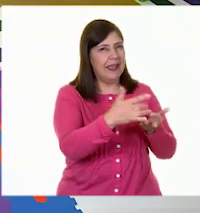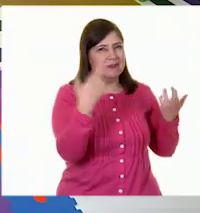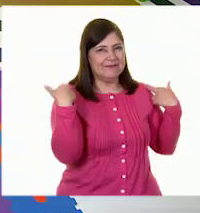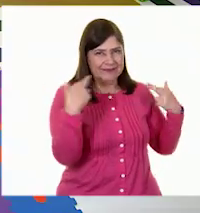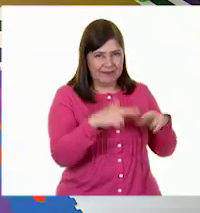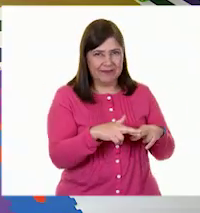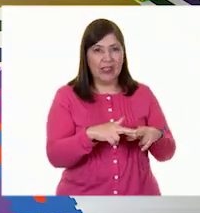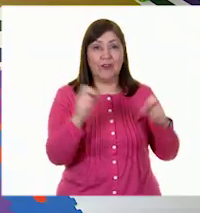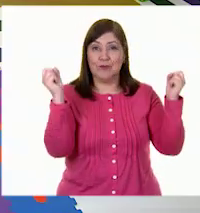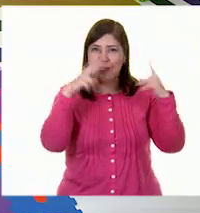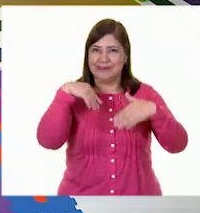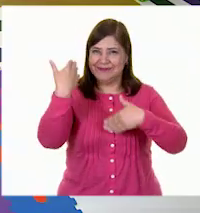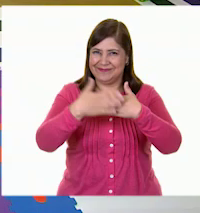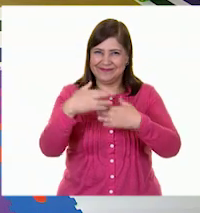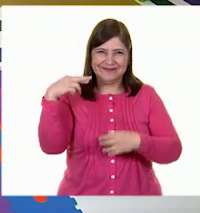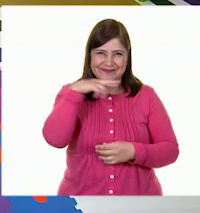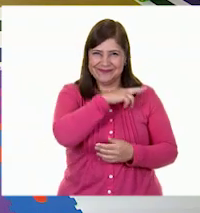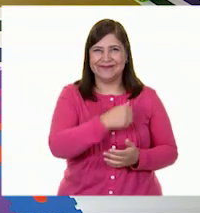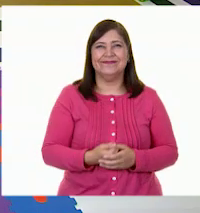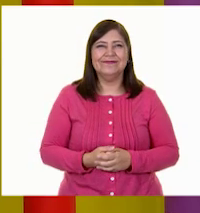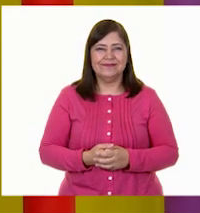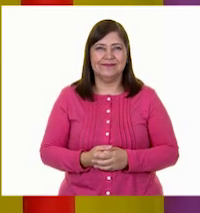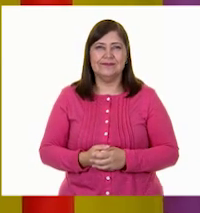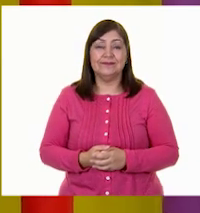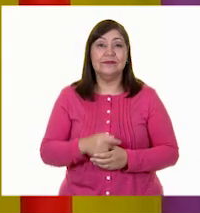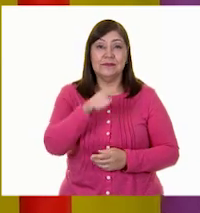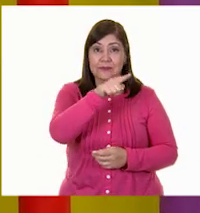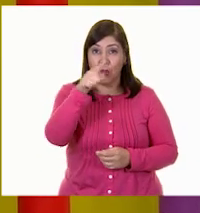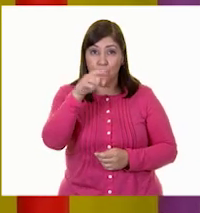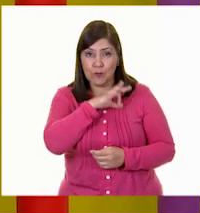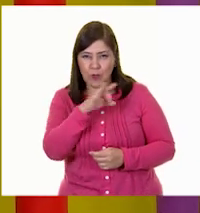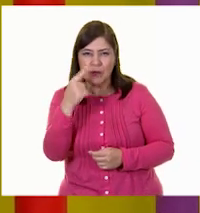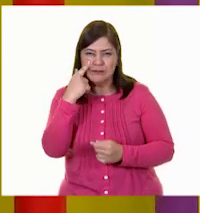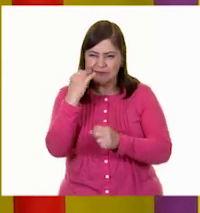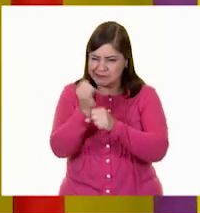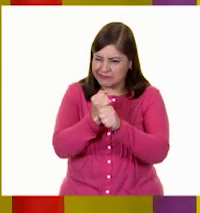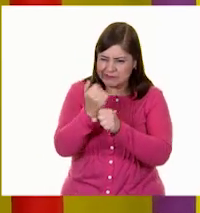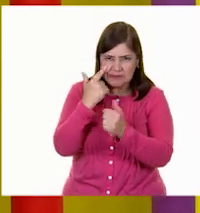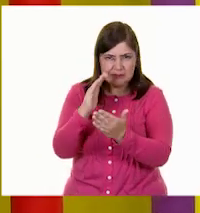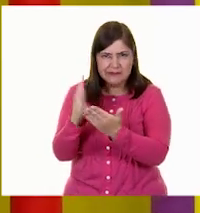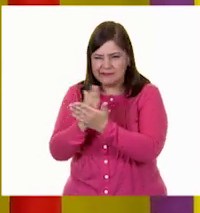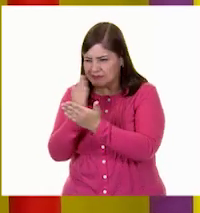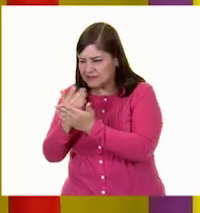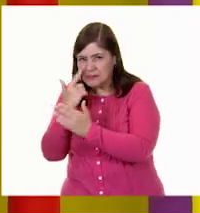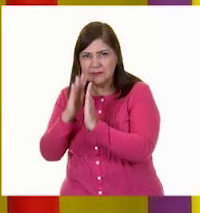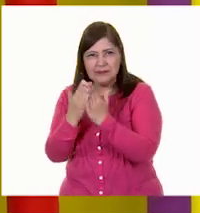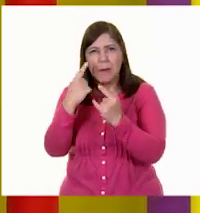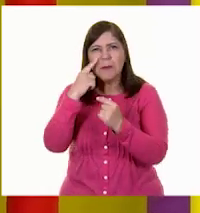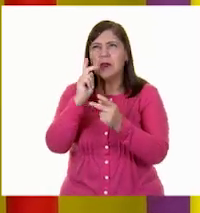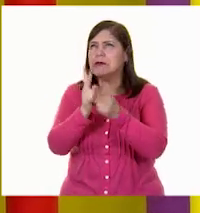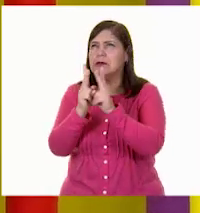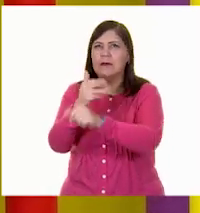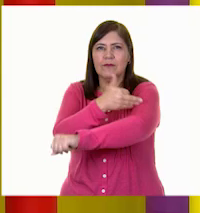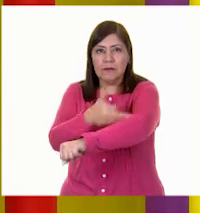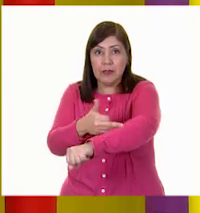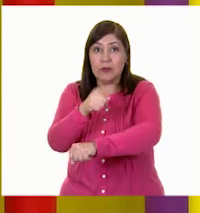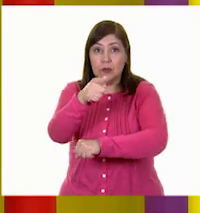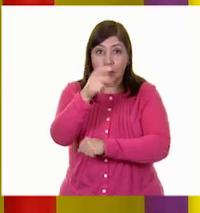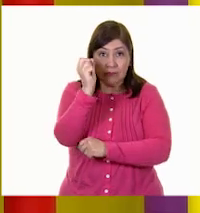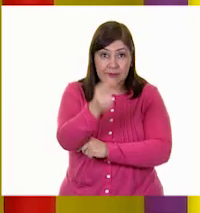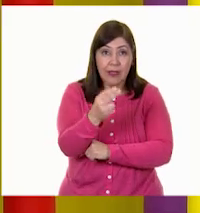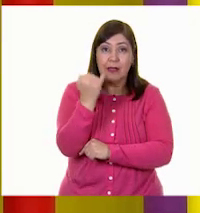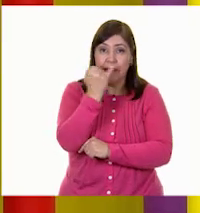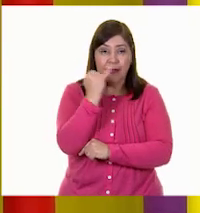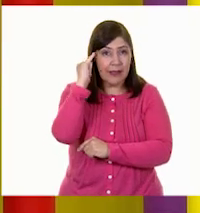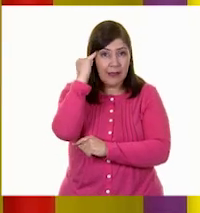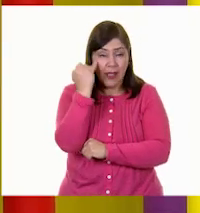vemos hasta la próxima. Hasta la próxima. Si te es posible, consulta otros libros y comenta el tema de hoy con tu familia. Si tienes la fortuna